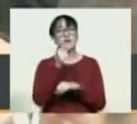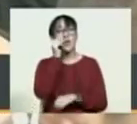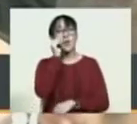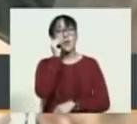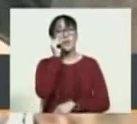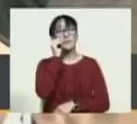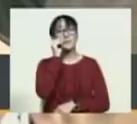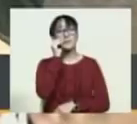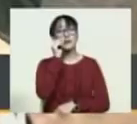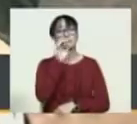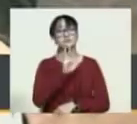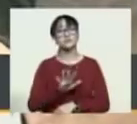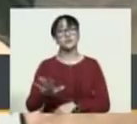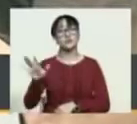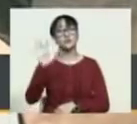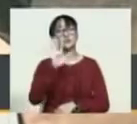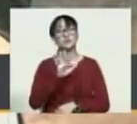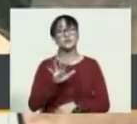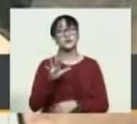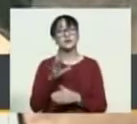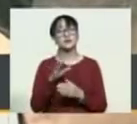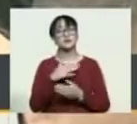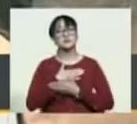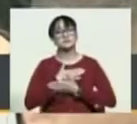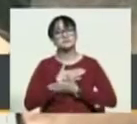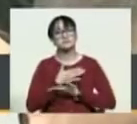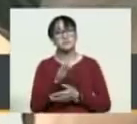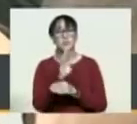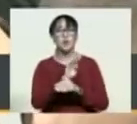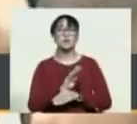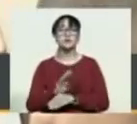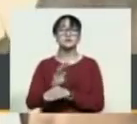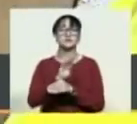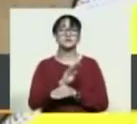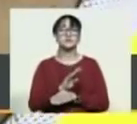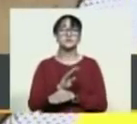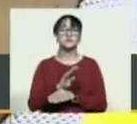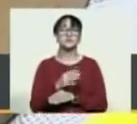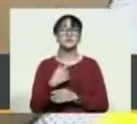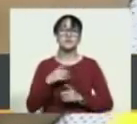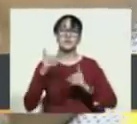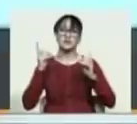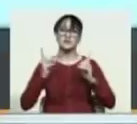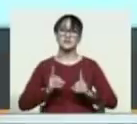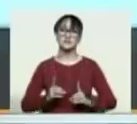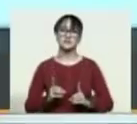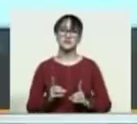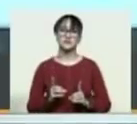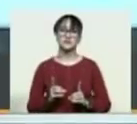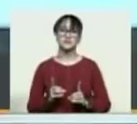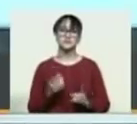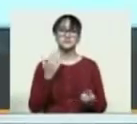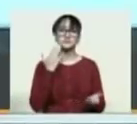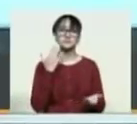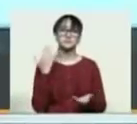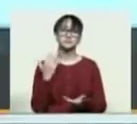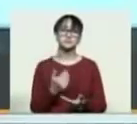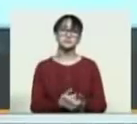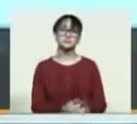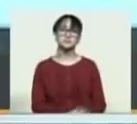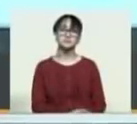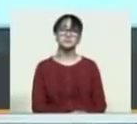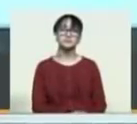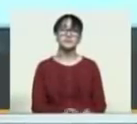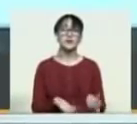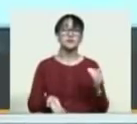hombres. A todas y a todos mi cariño y mi protección. He decidido pasar, como ustedes lo pueden ver, a